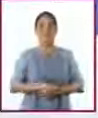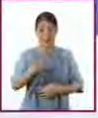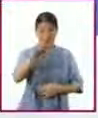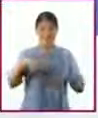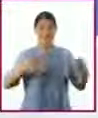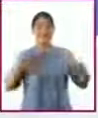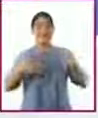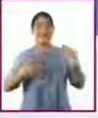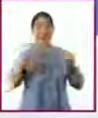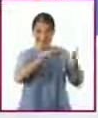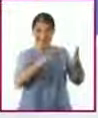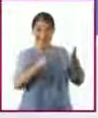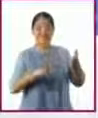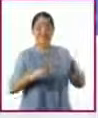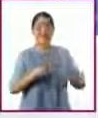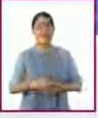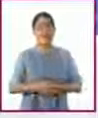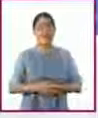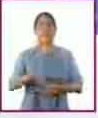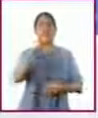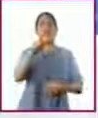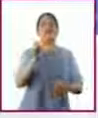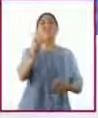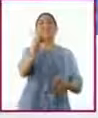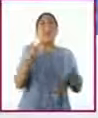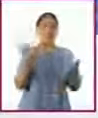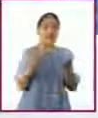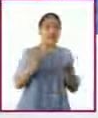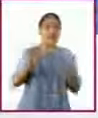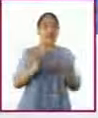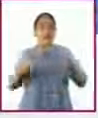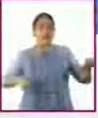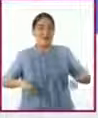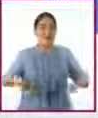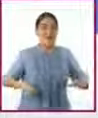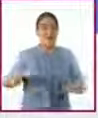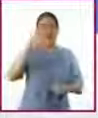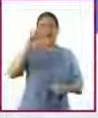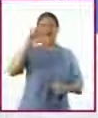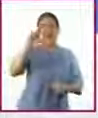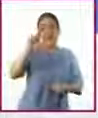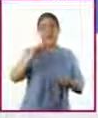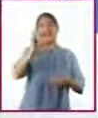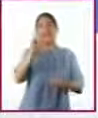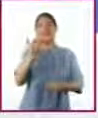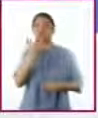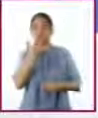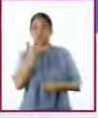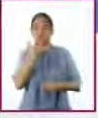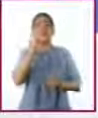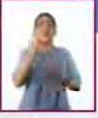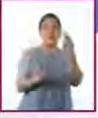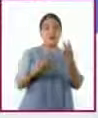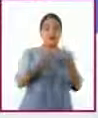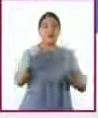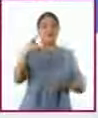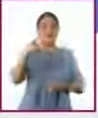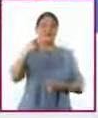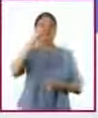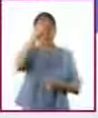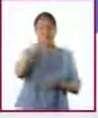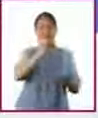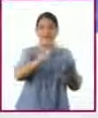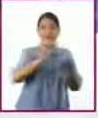¿Disfrutaron de su lectura? ¿En qué actividad podrían usar la fábula de La rana y el fuego de Felipe Garrido?